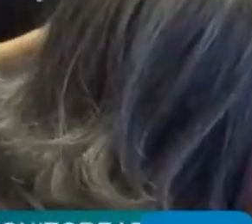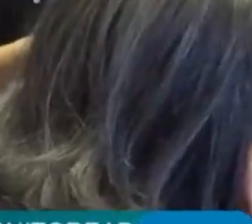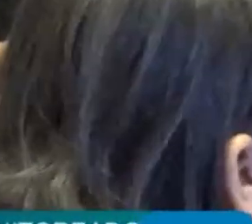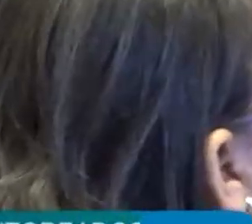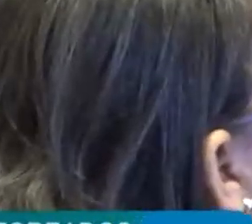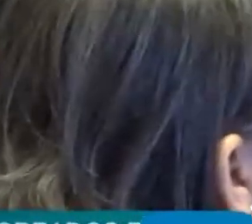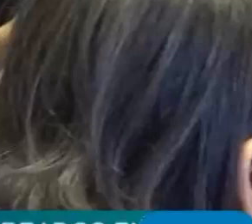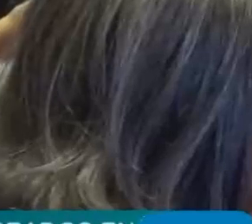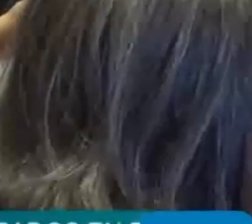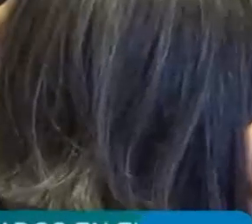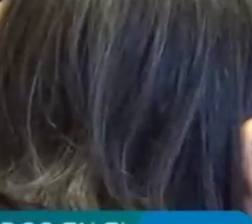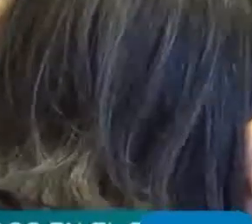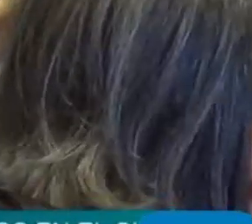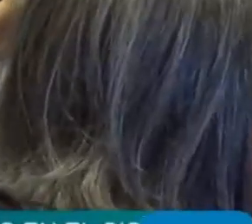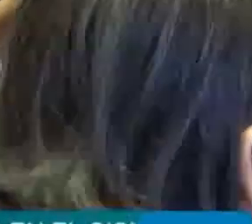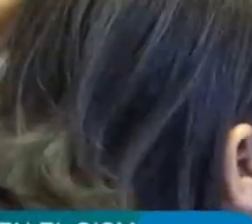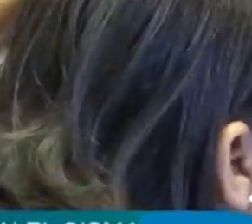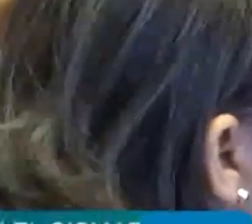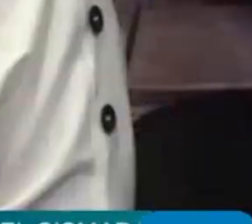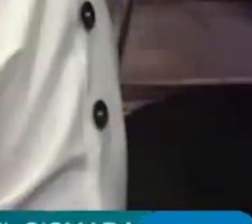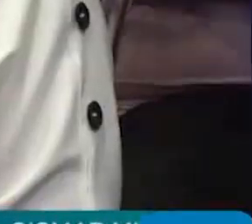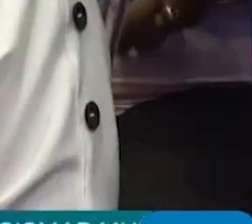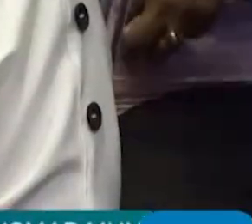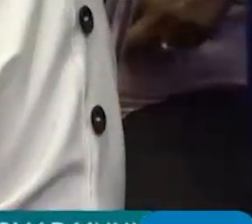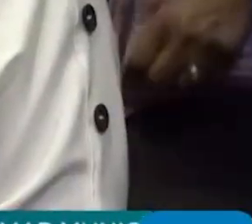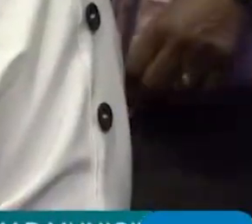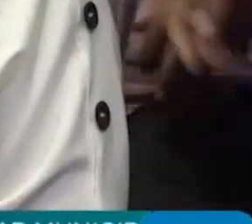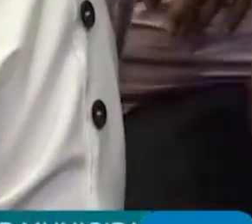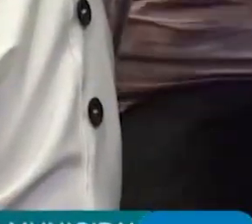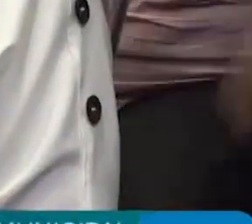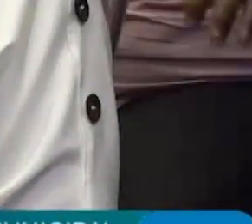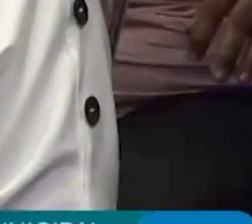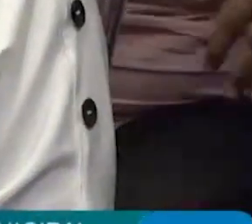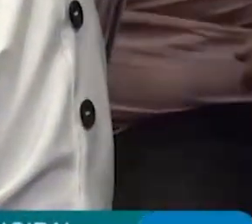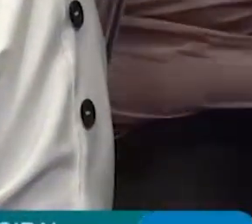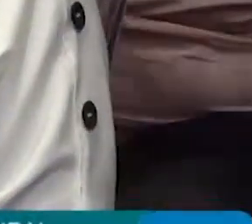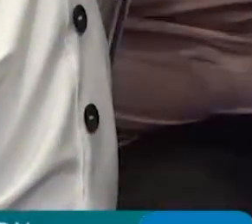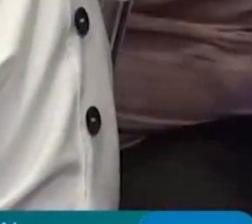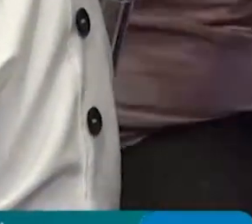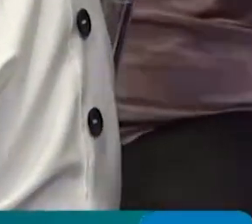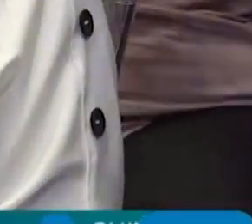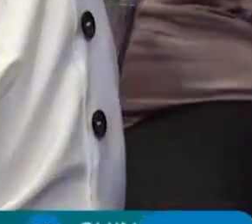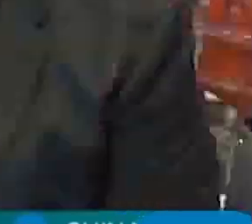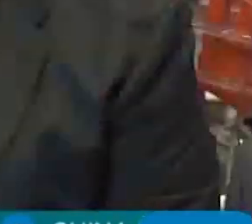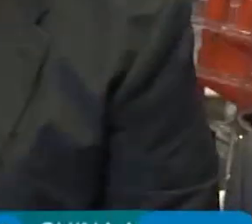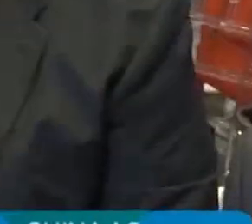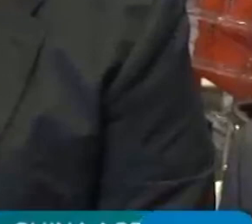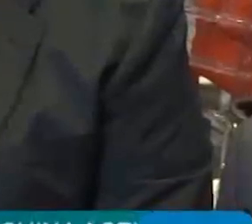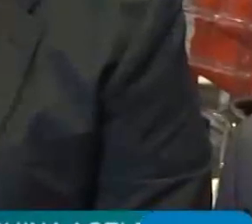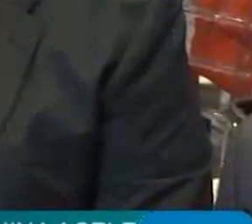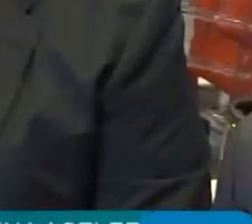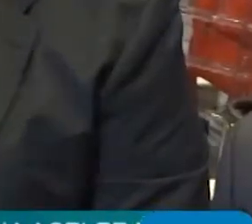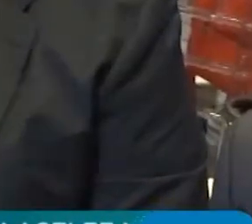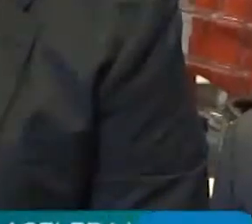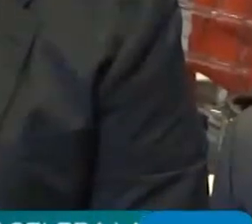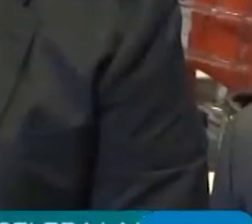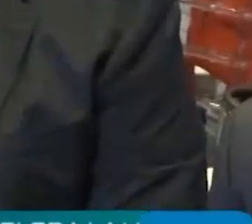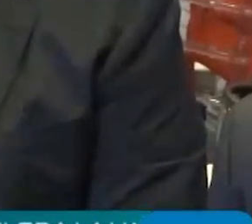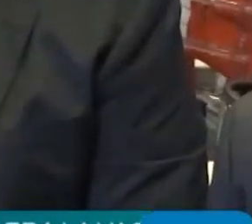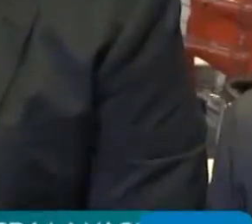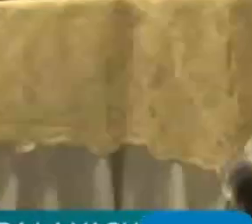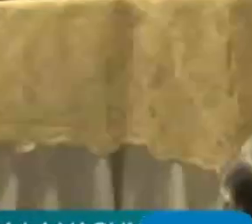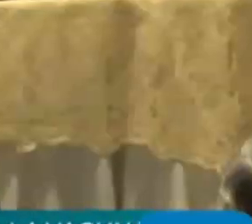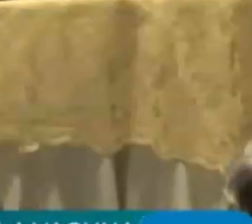e internacionales dictarán 6 conferencias, unas de ellas virtual, así como paneles en las